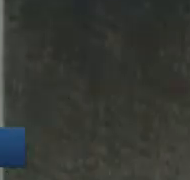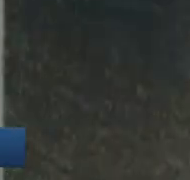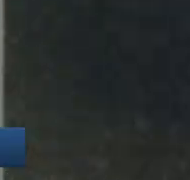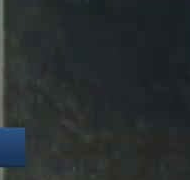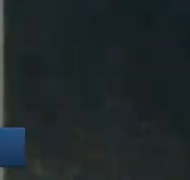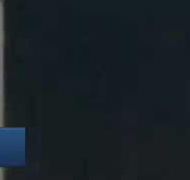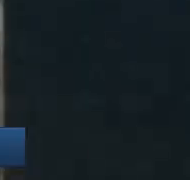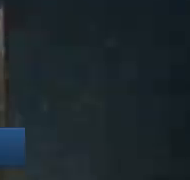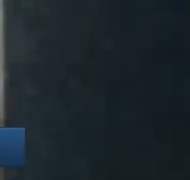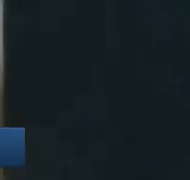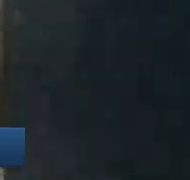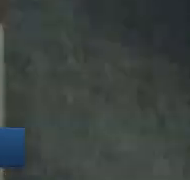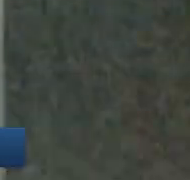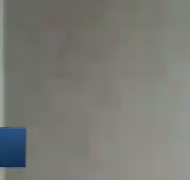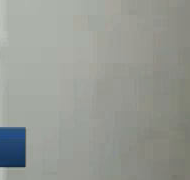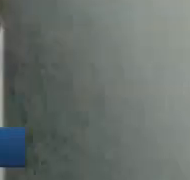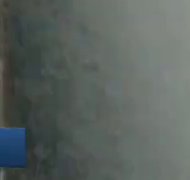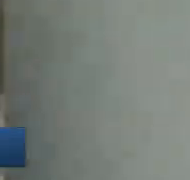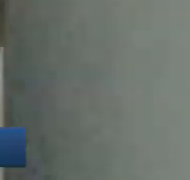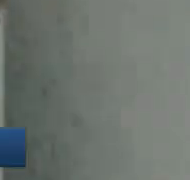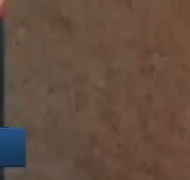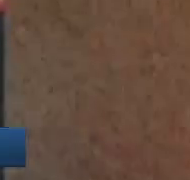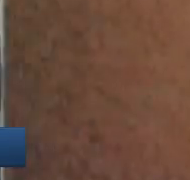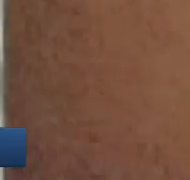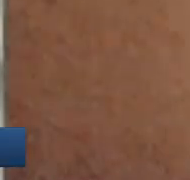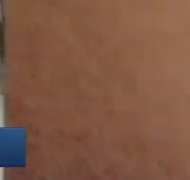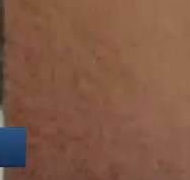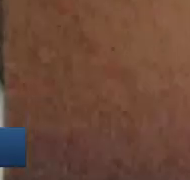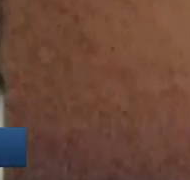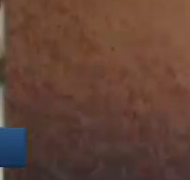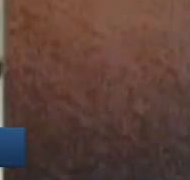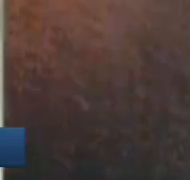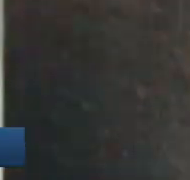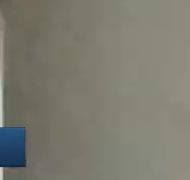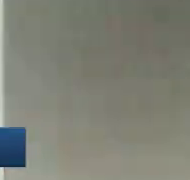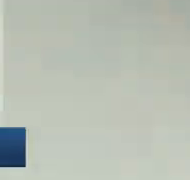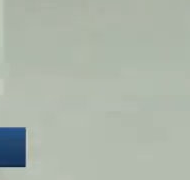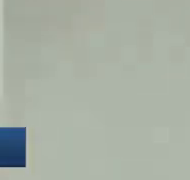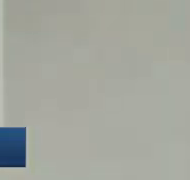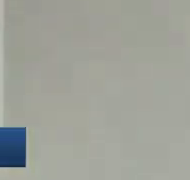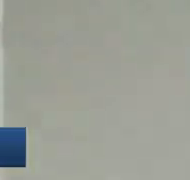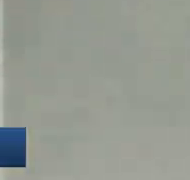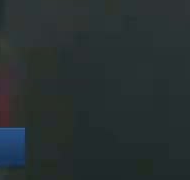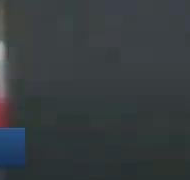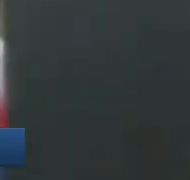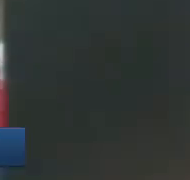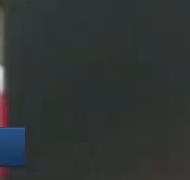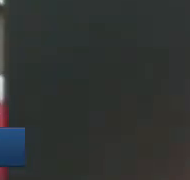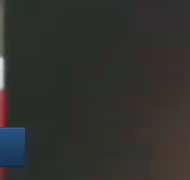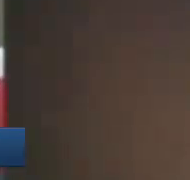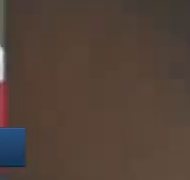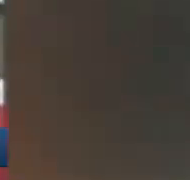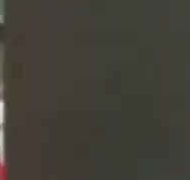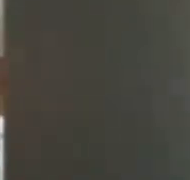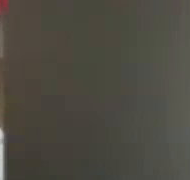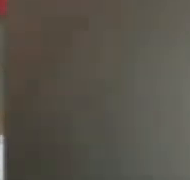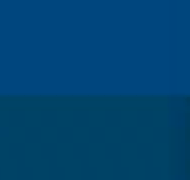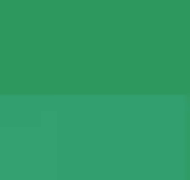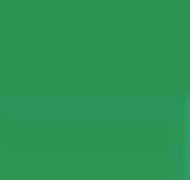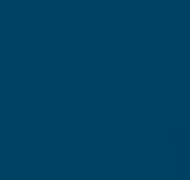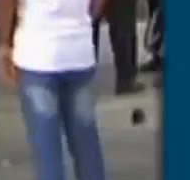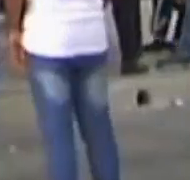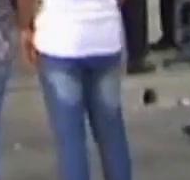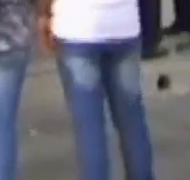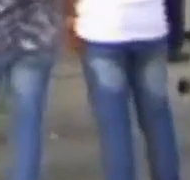Se viralizó video que captó a un adulto mayor golpeando a un sujeto que, según la policía, minutos antes habría intentado robarle.